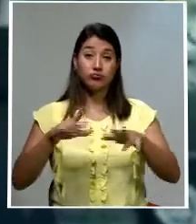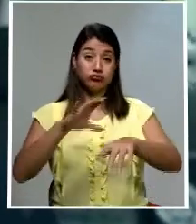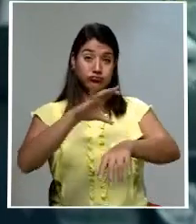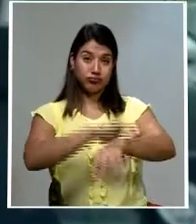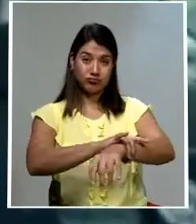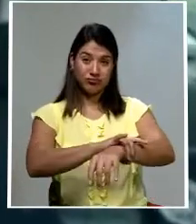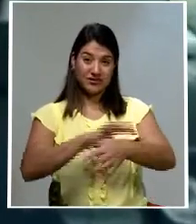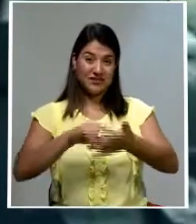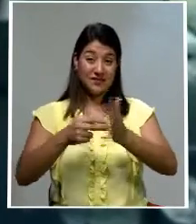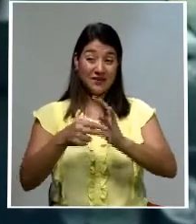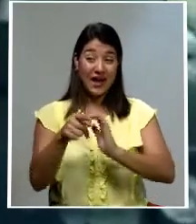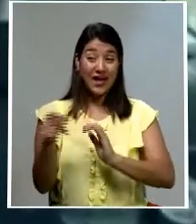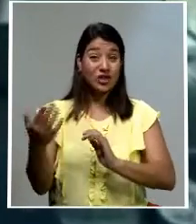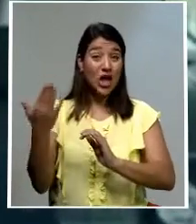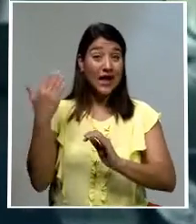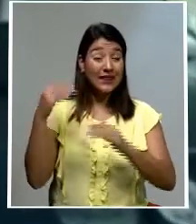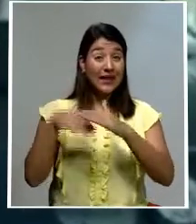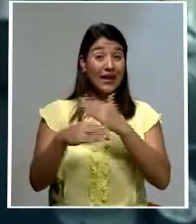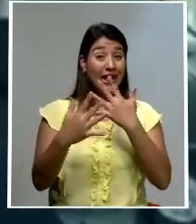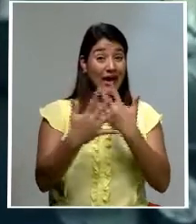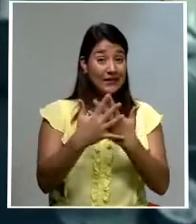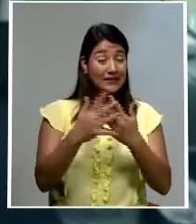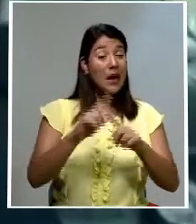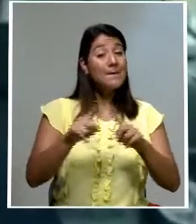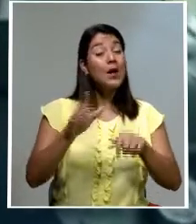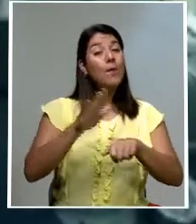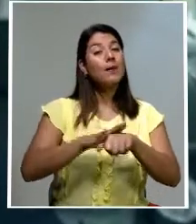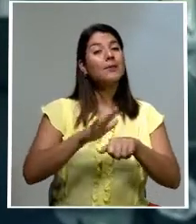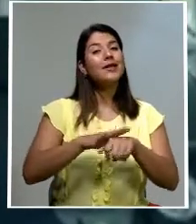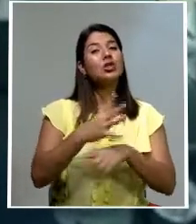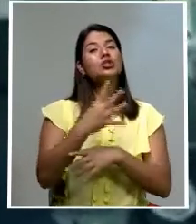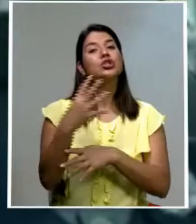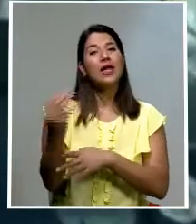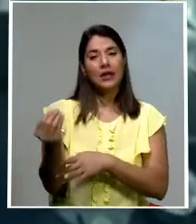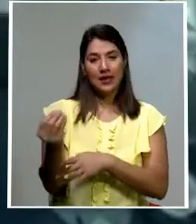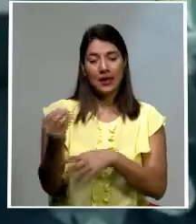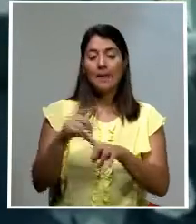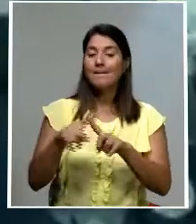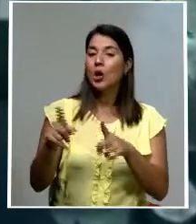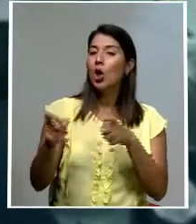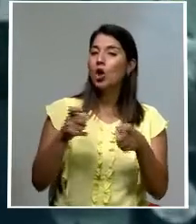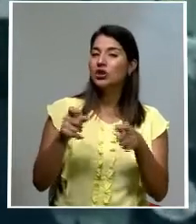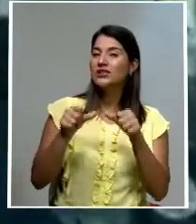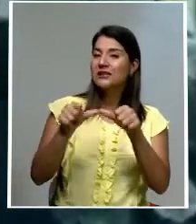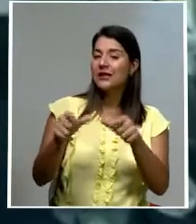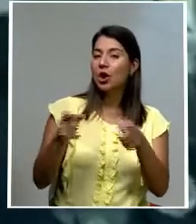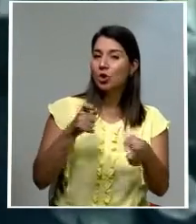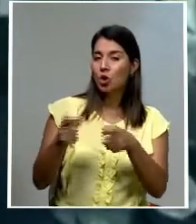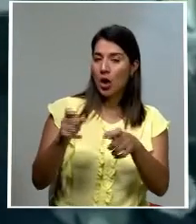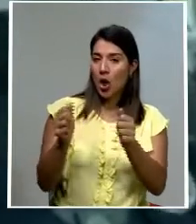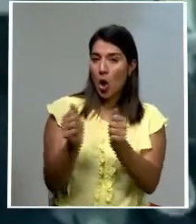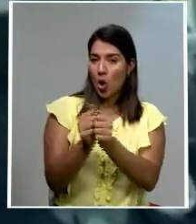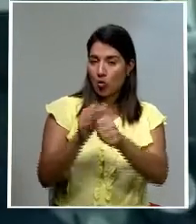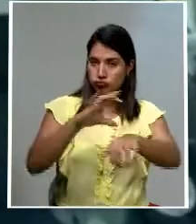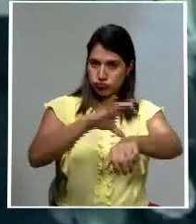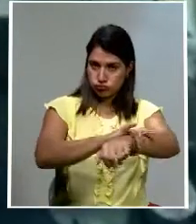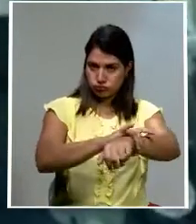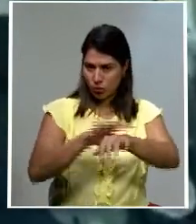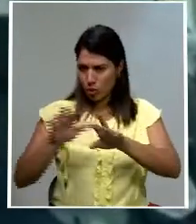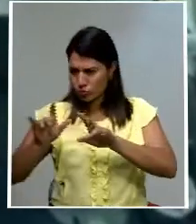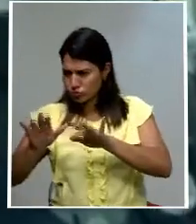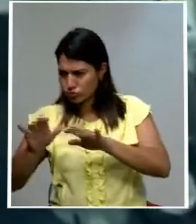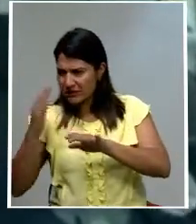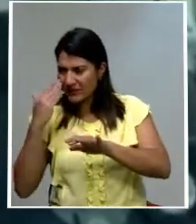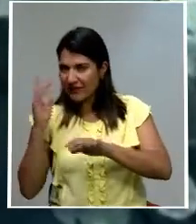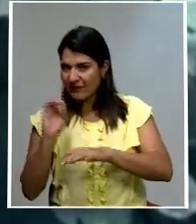reportado en casos muy concretos de traficantes de drogas o de personas que están cometiendo otros delitos que